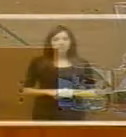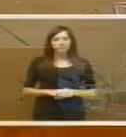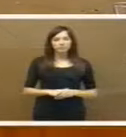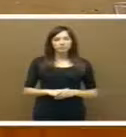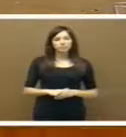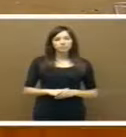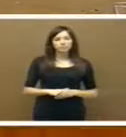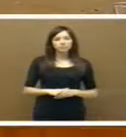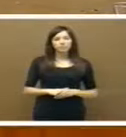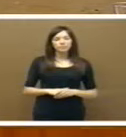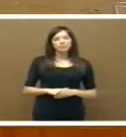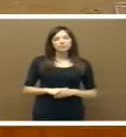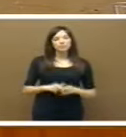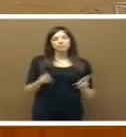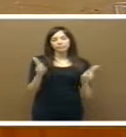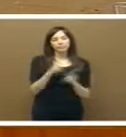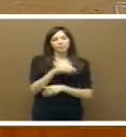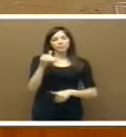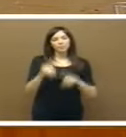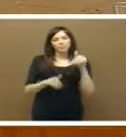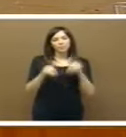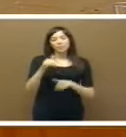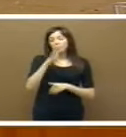Queda anulada la votación porque